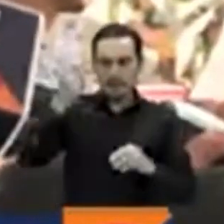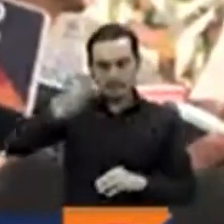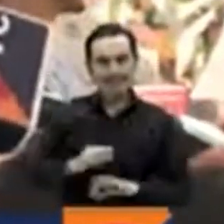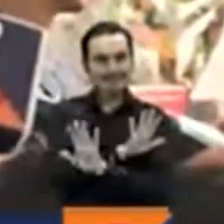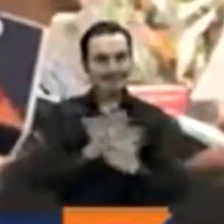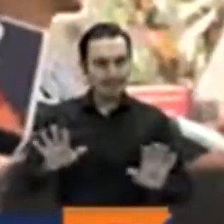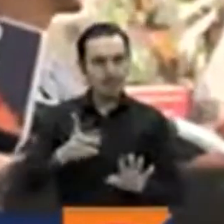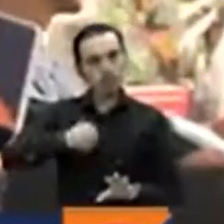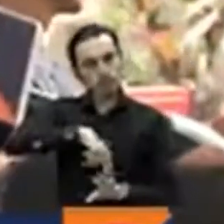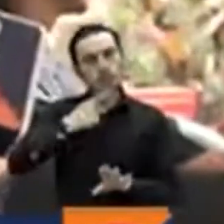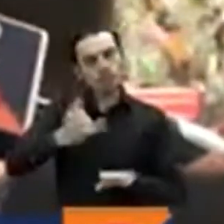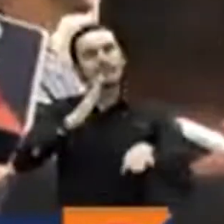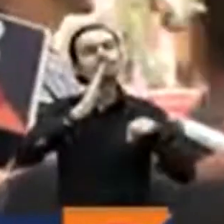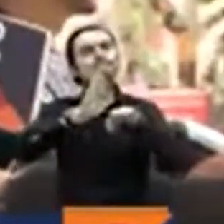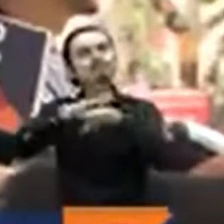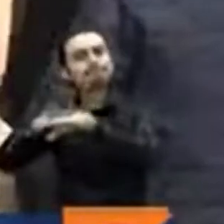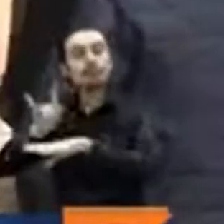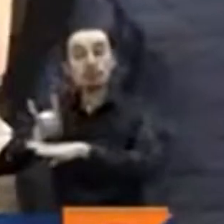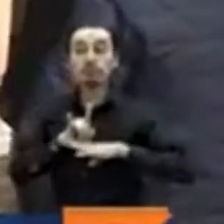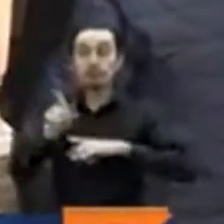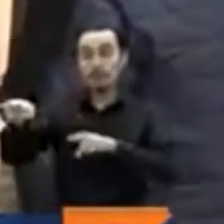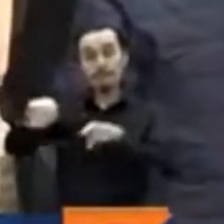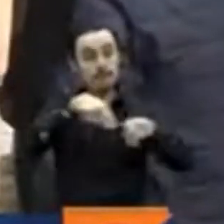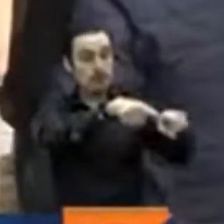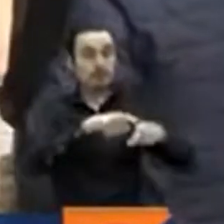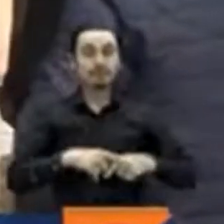hemos pedido a la fuerza pública que actúe.